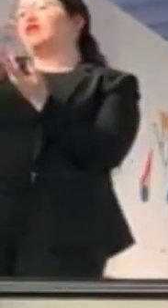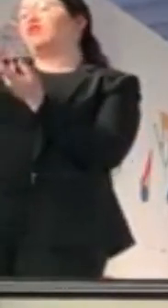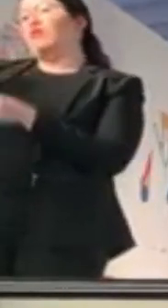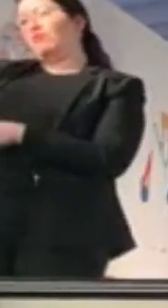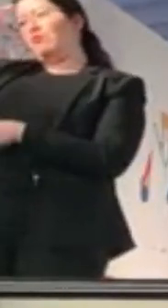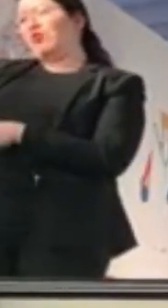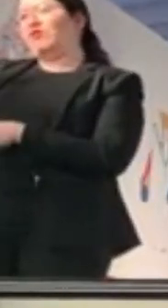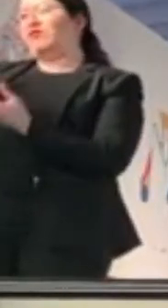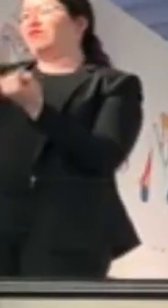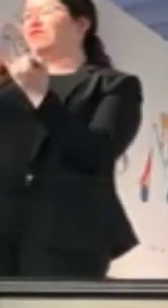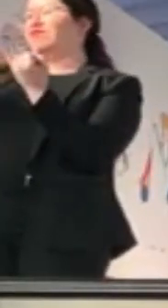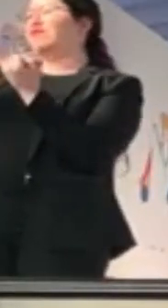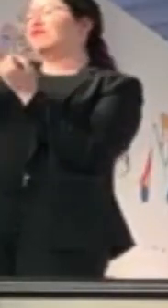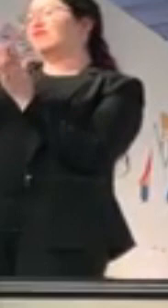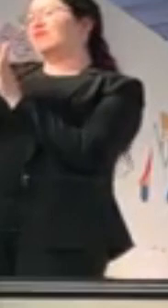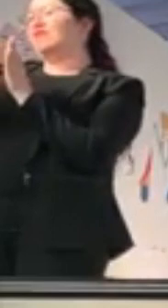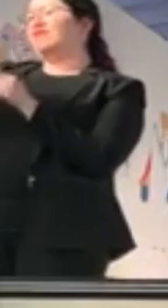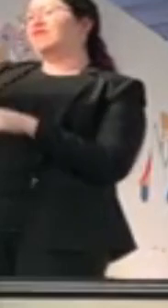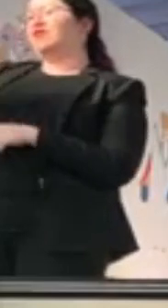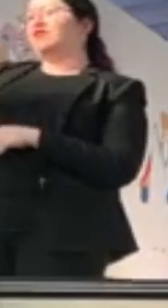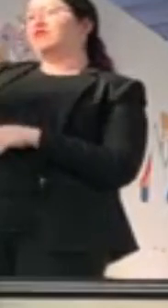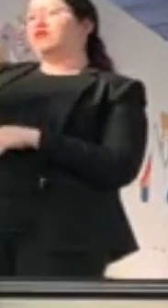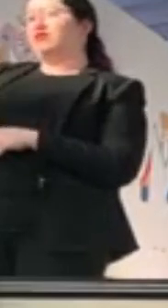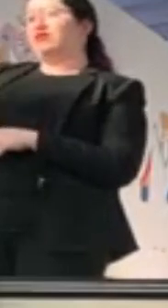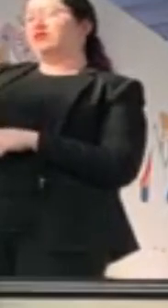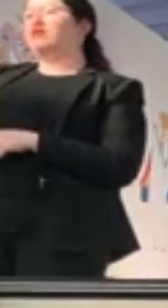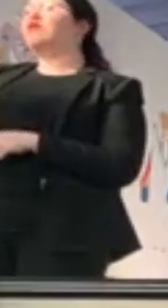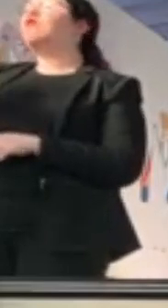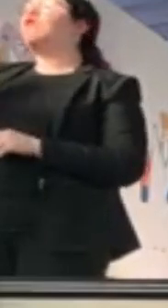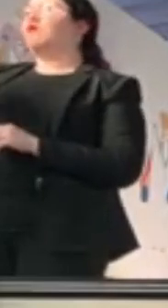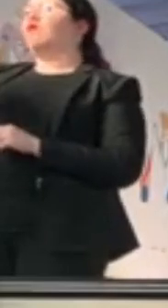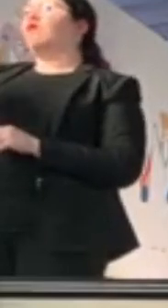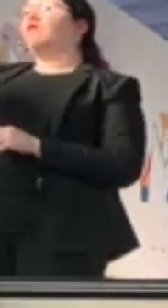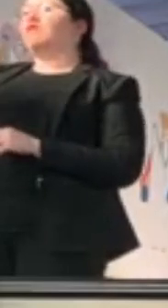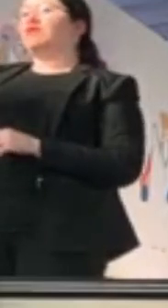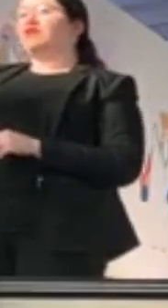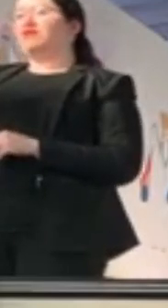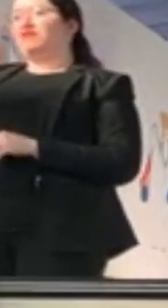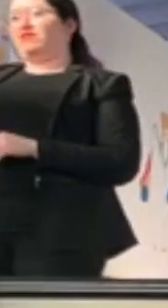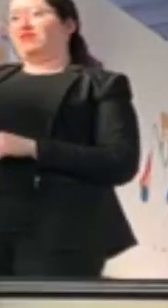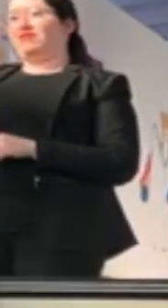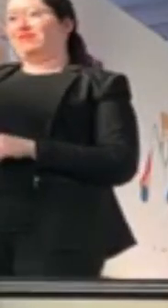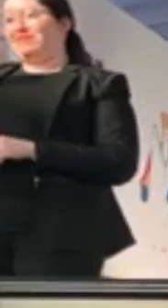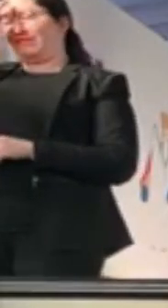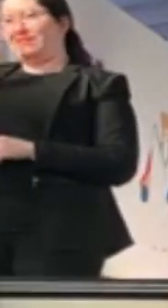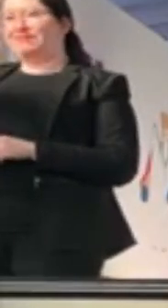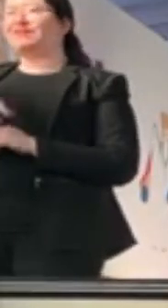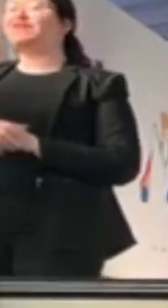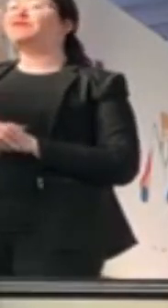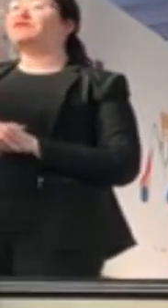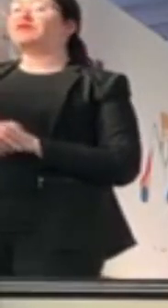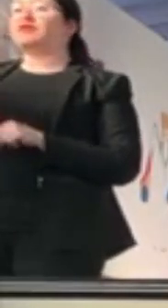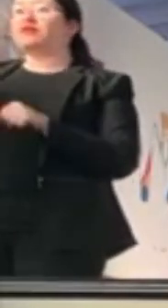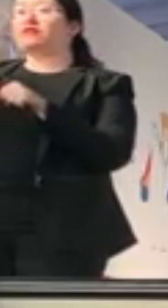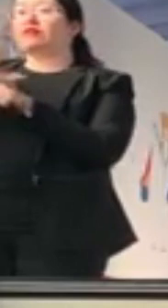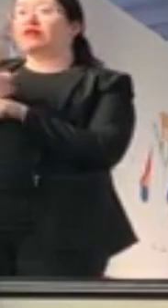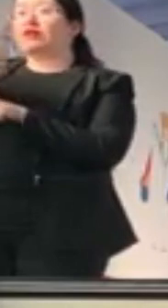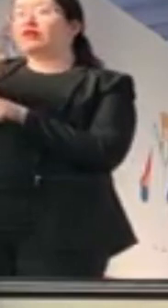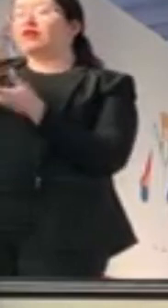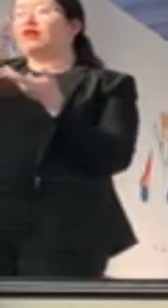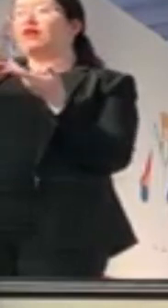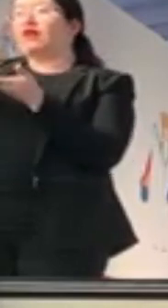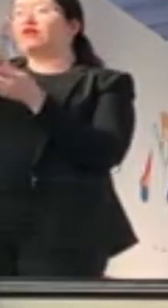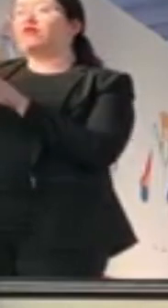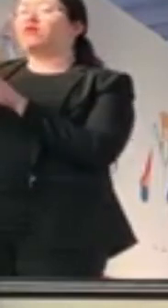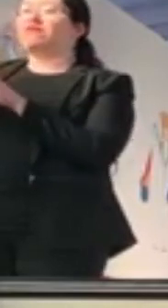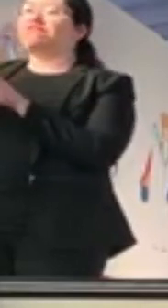como fue el caso de Pinochet, como fue el caso de Victoriano Huerta en México. Regularmente esos golpes de Estado se fraguan, se complota, es un